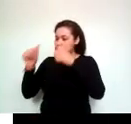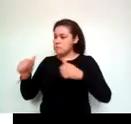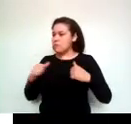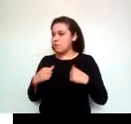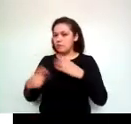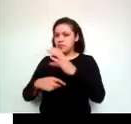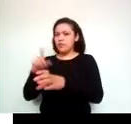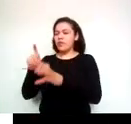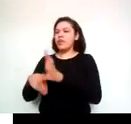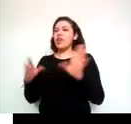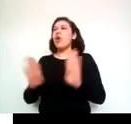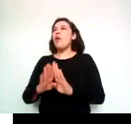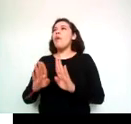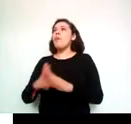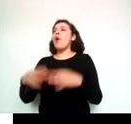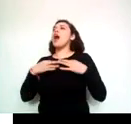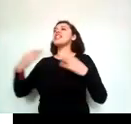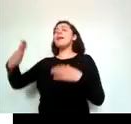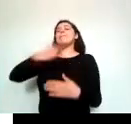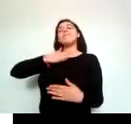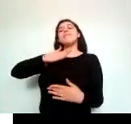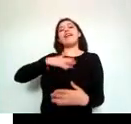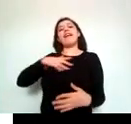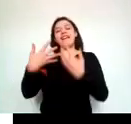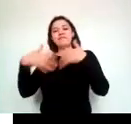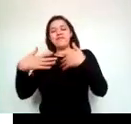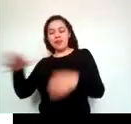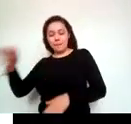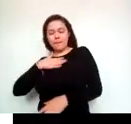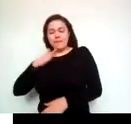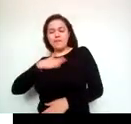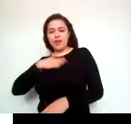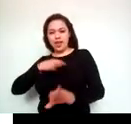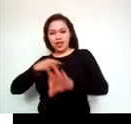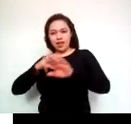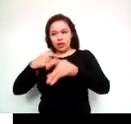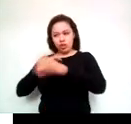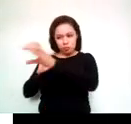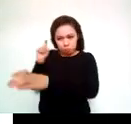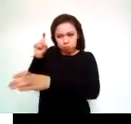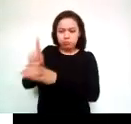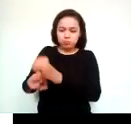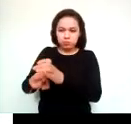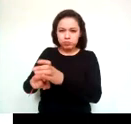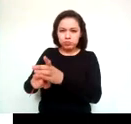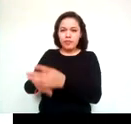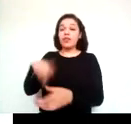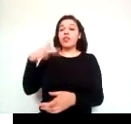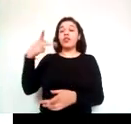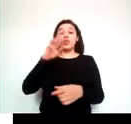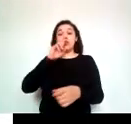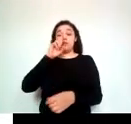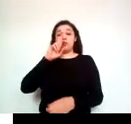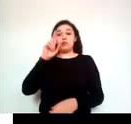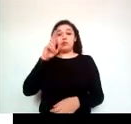se ponen la camiseta para llevar a cabo sus funciones y ser parte de la institución, en la definición de sus responsabilidades, y aquí es muy